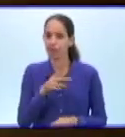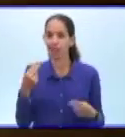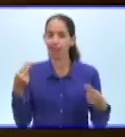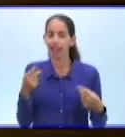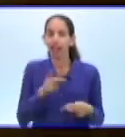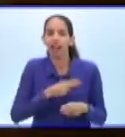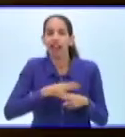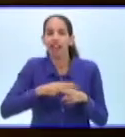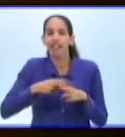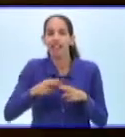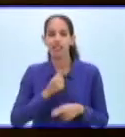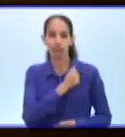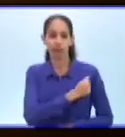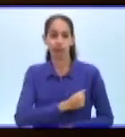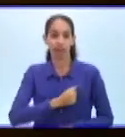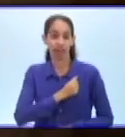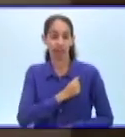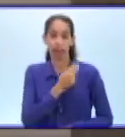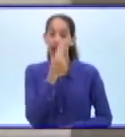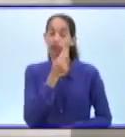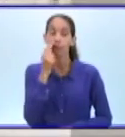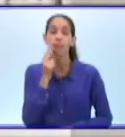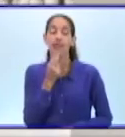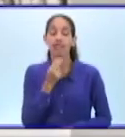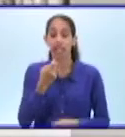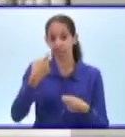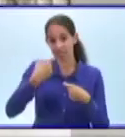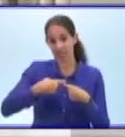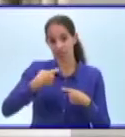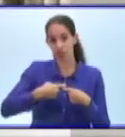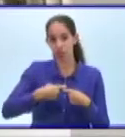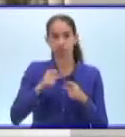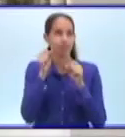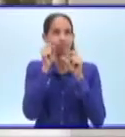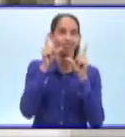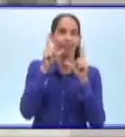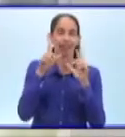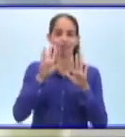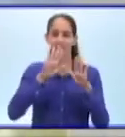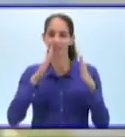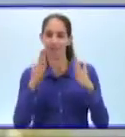José Martí y su esposa Carmen Zayas Bazán fue deslumbrante para los dos.